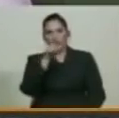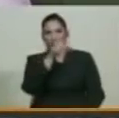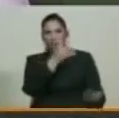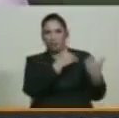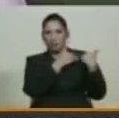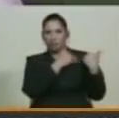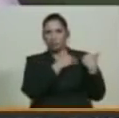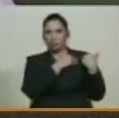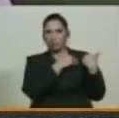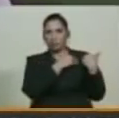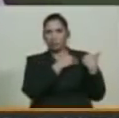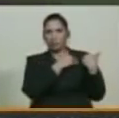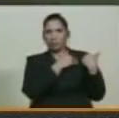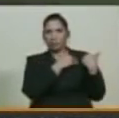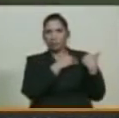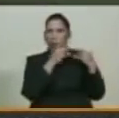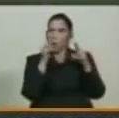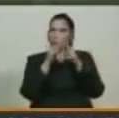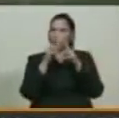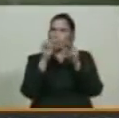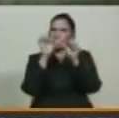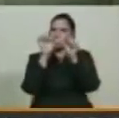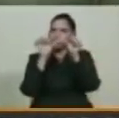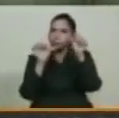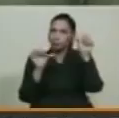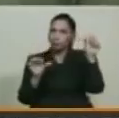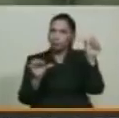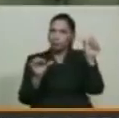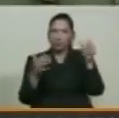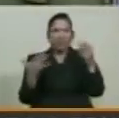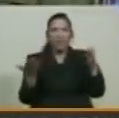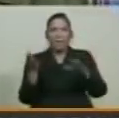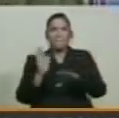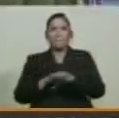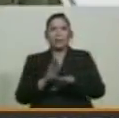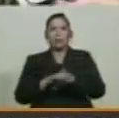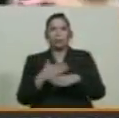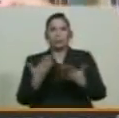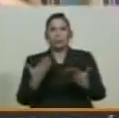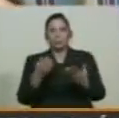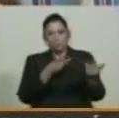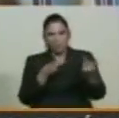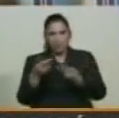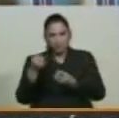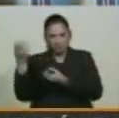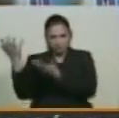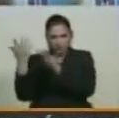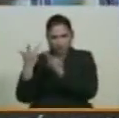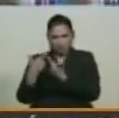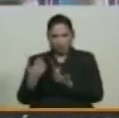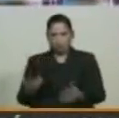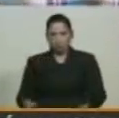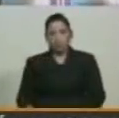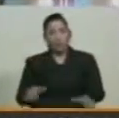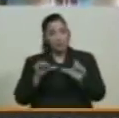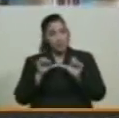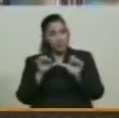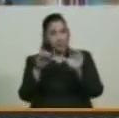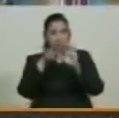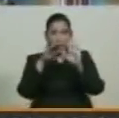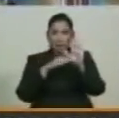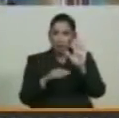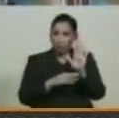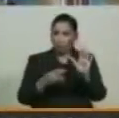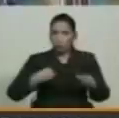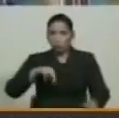división, Juan Carlos Dubulay, para conocer específicamente qué fue lo que se realizó acá. General, bienvenido. Siguiendo los lineamientos de nuestro